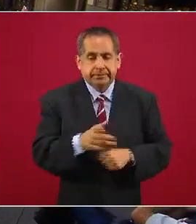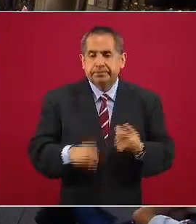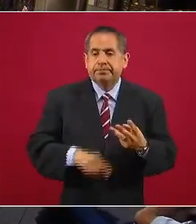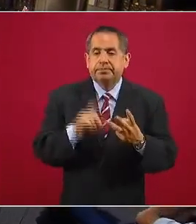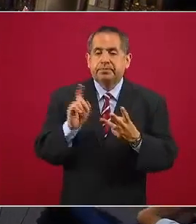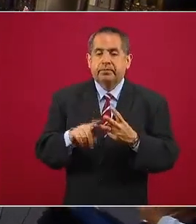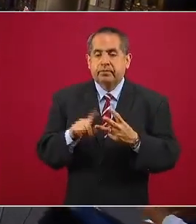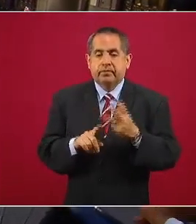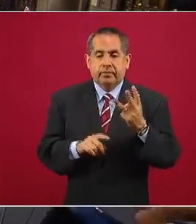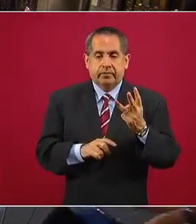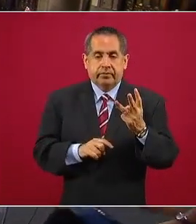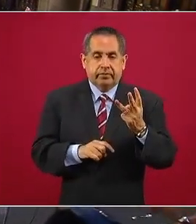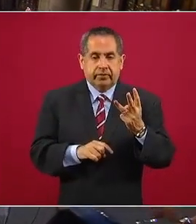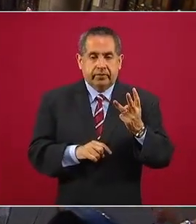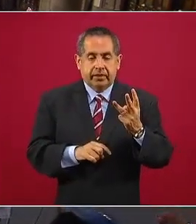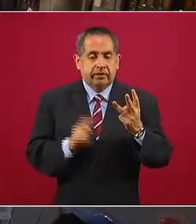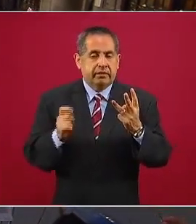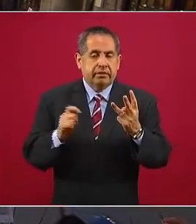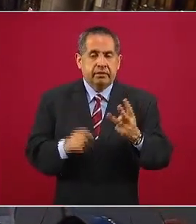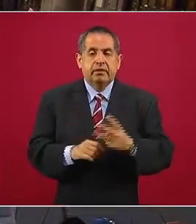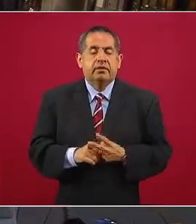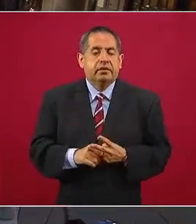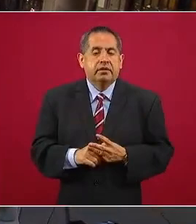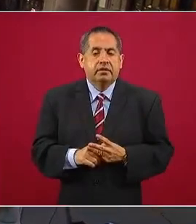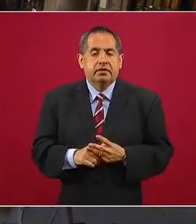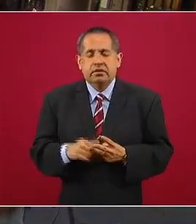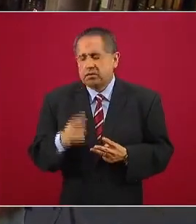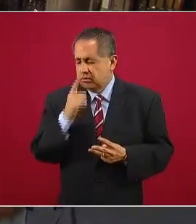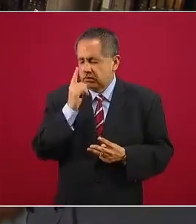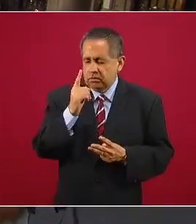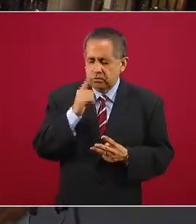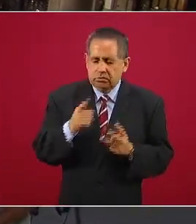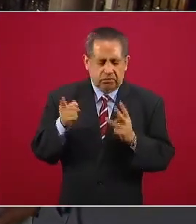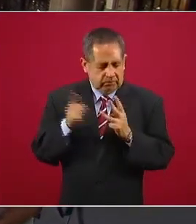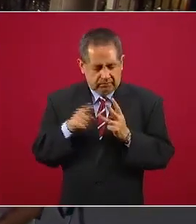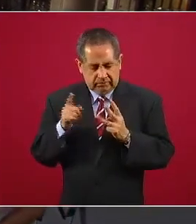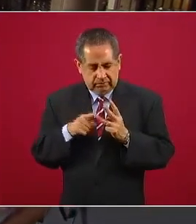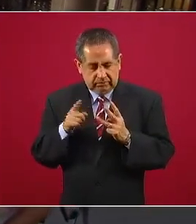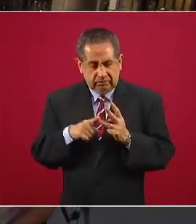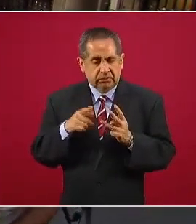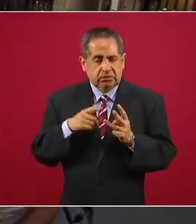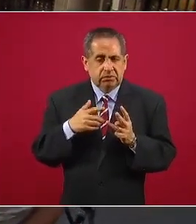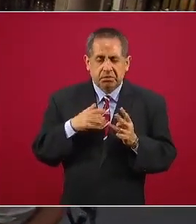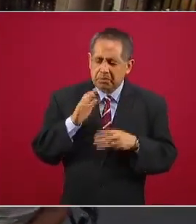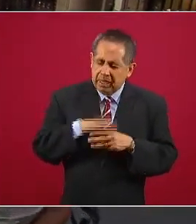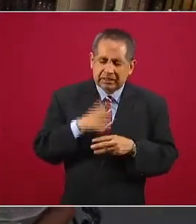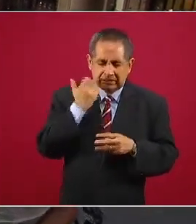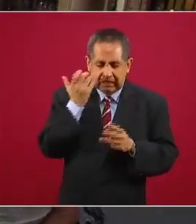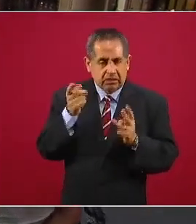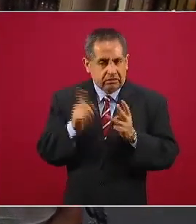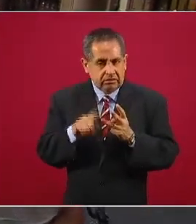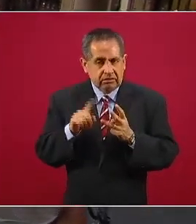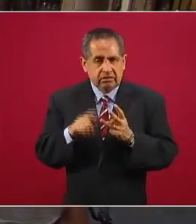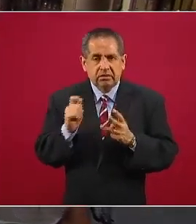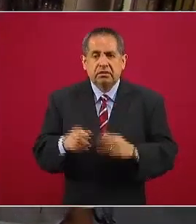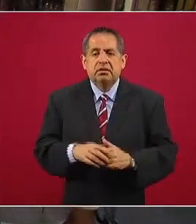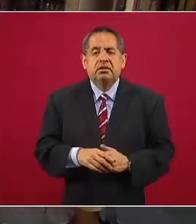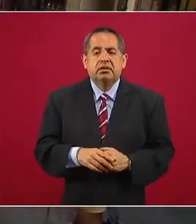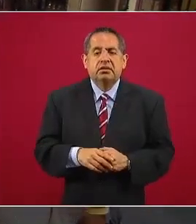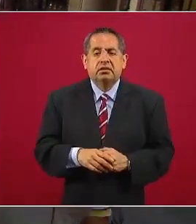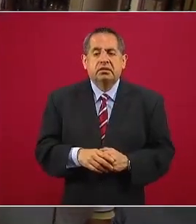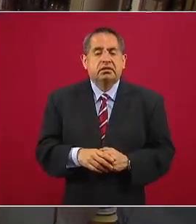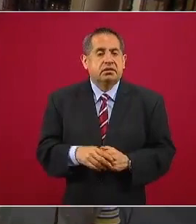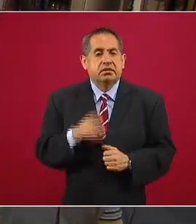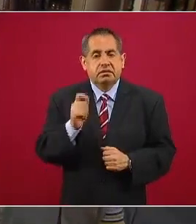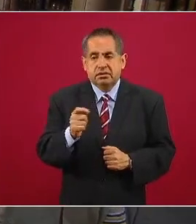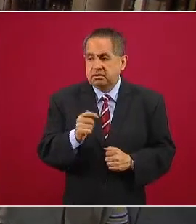tercero, que es por lo que yo más me inclino, es buscar